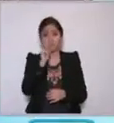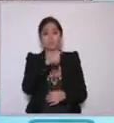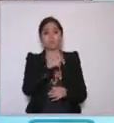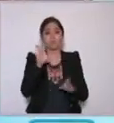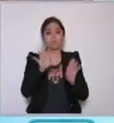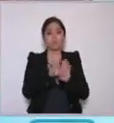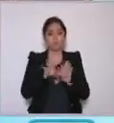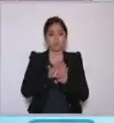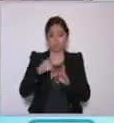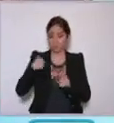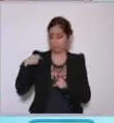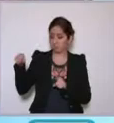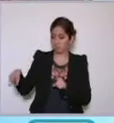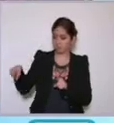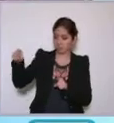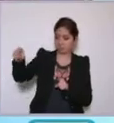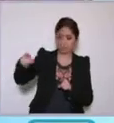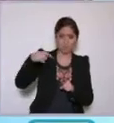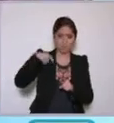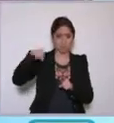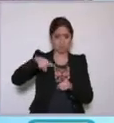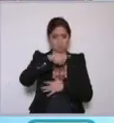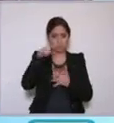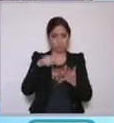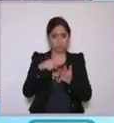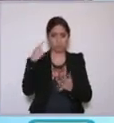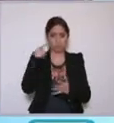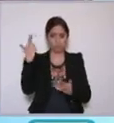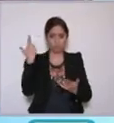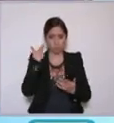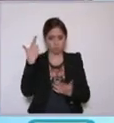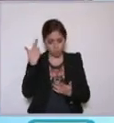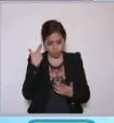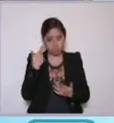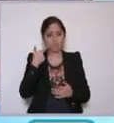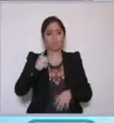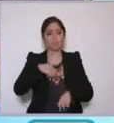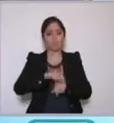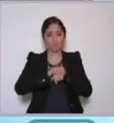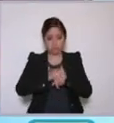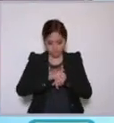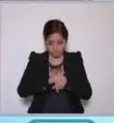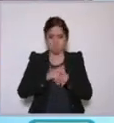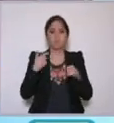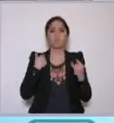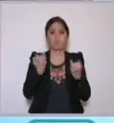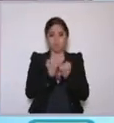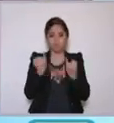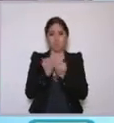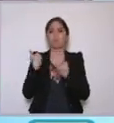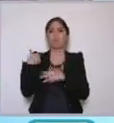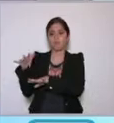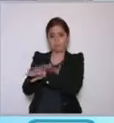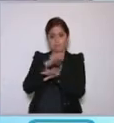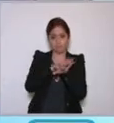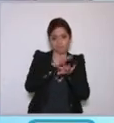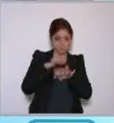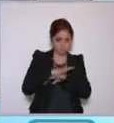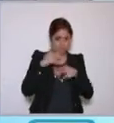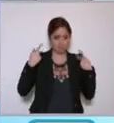ensayo, rentamos sala de ensayo en el mismo lugar y son grandes amigos. Ha habido también grandes cambios de integrante, pero